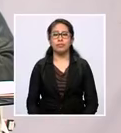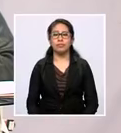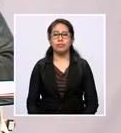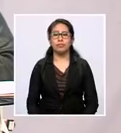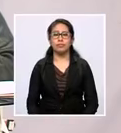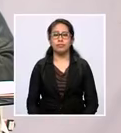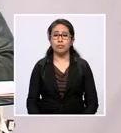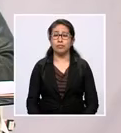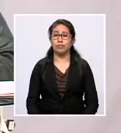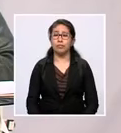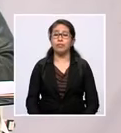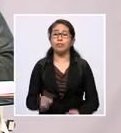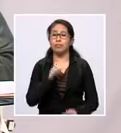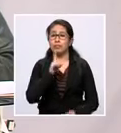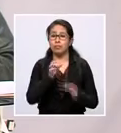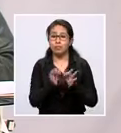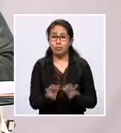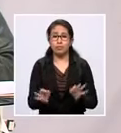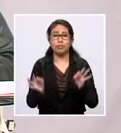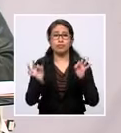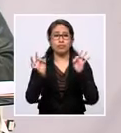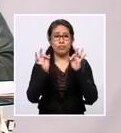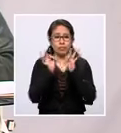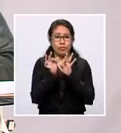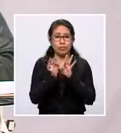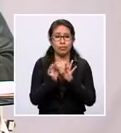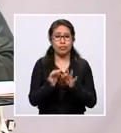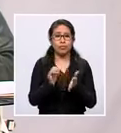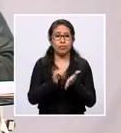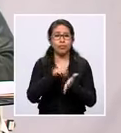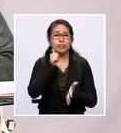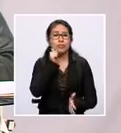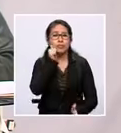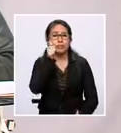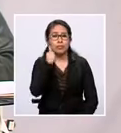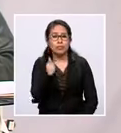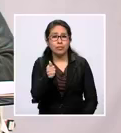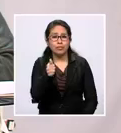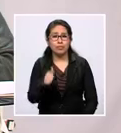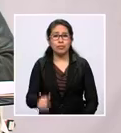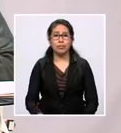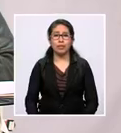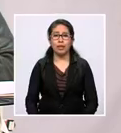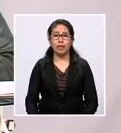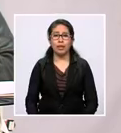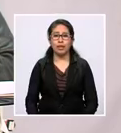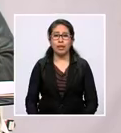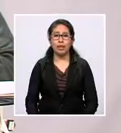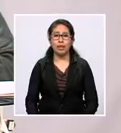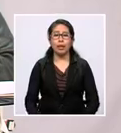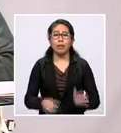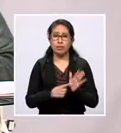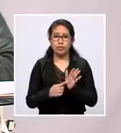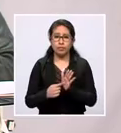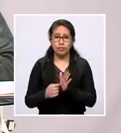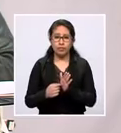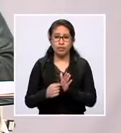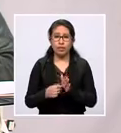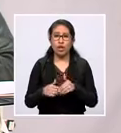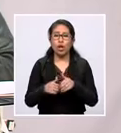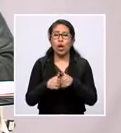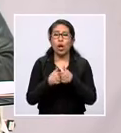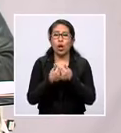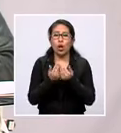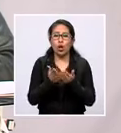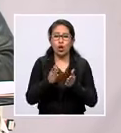aspecto importante que presentaremos el día de mañana son las vías y rutas de transmisión que está siguiendo la